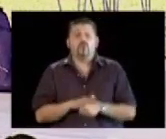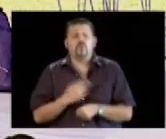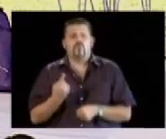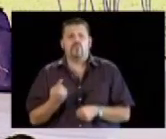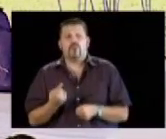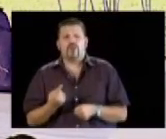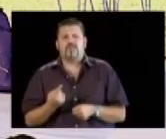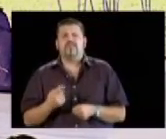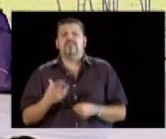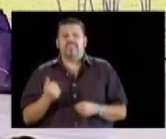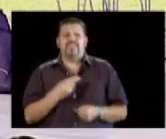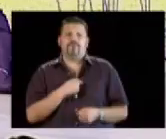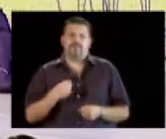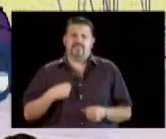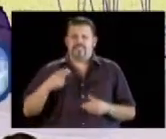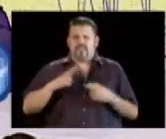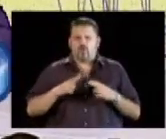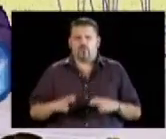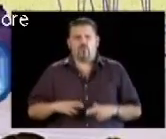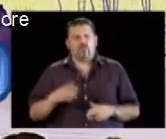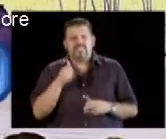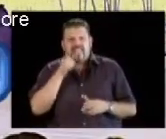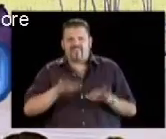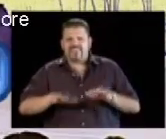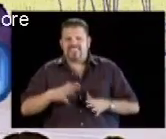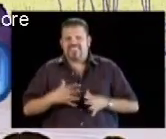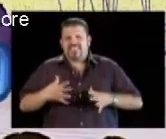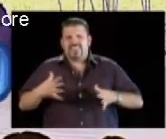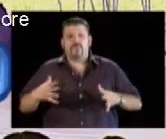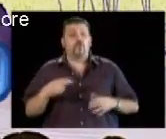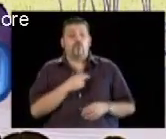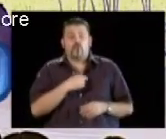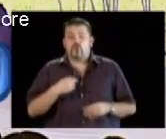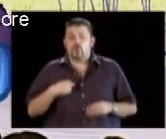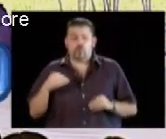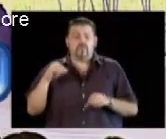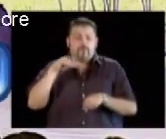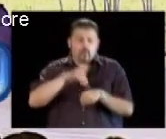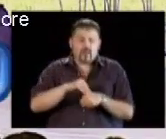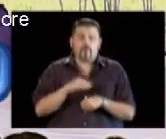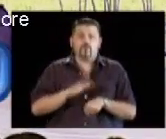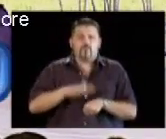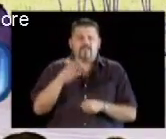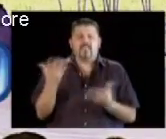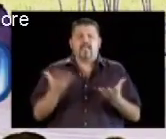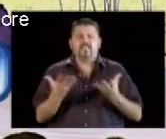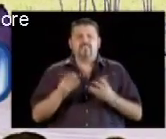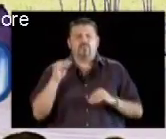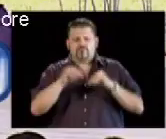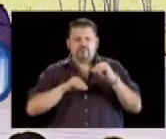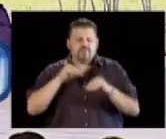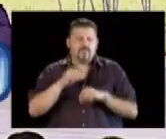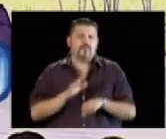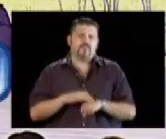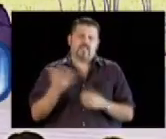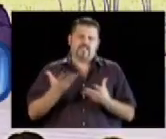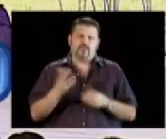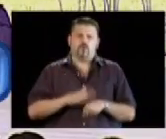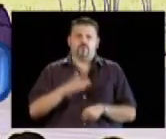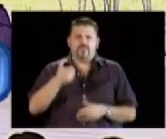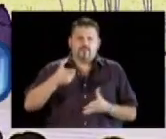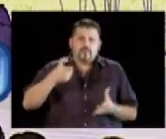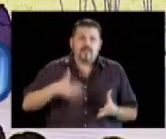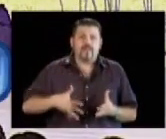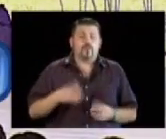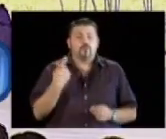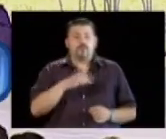las hormonas de crecimiento, etc. Todo esto que le metemos a los alimentos para hacerlos más baratos y más, con más